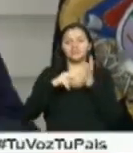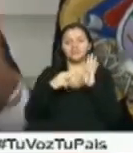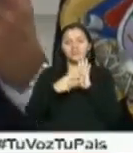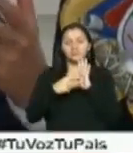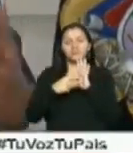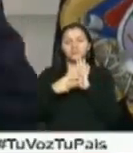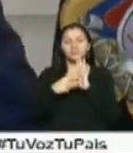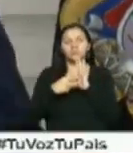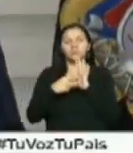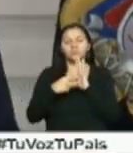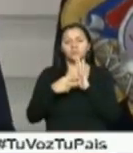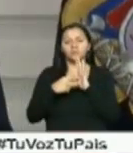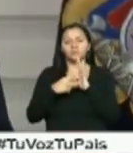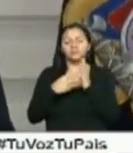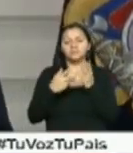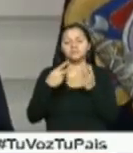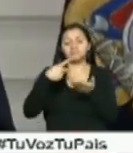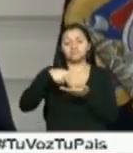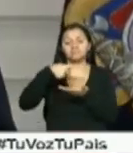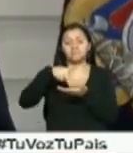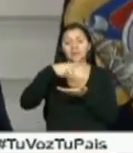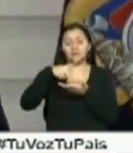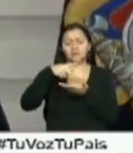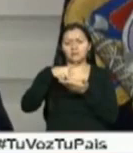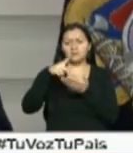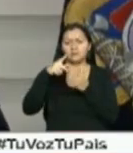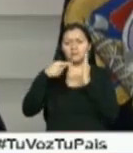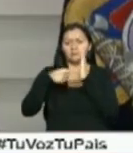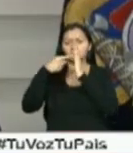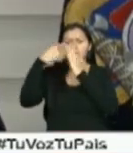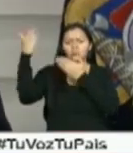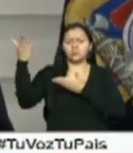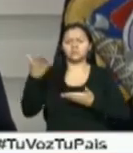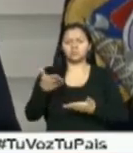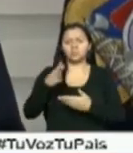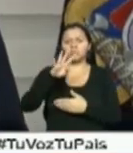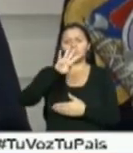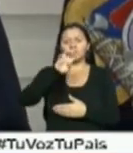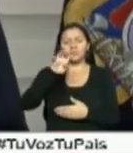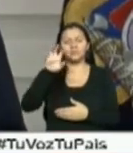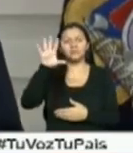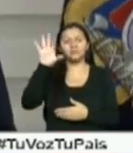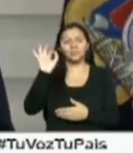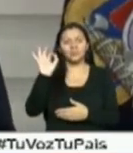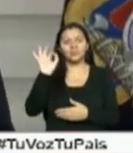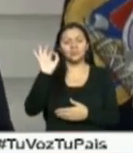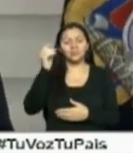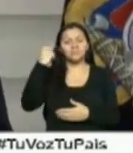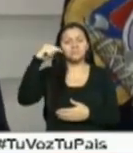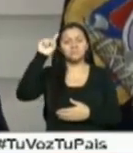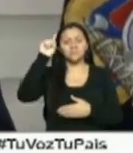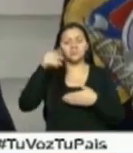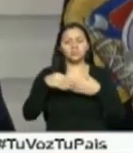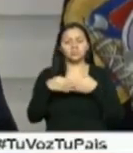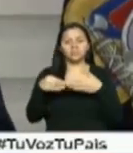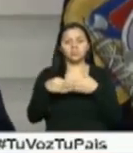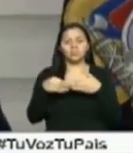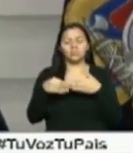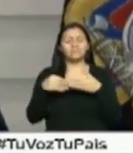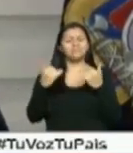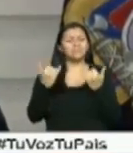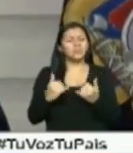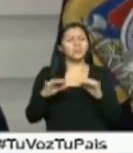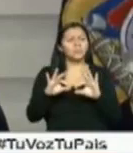aranceles que pagarían las exportaciones ecuatorianas por encima de los 450 millones de dólares. Y lo más